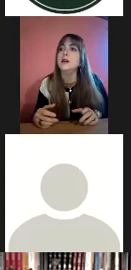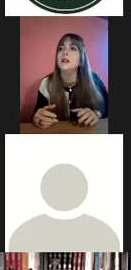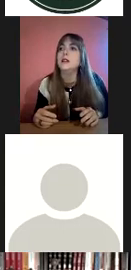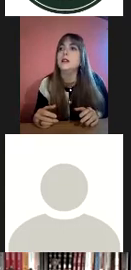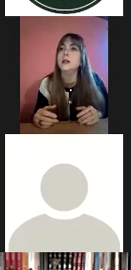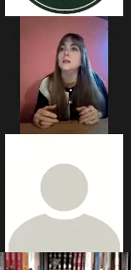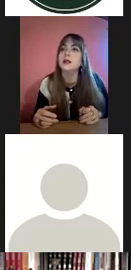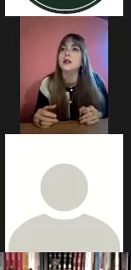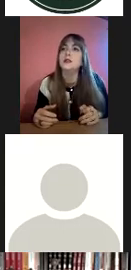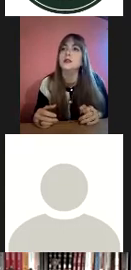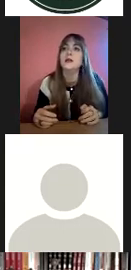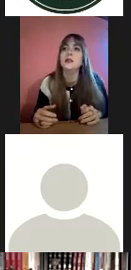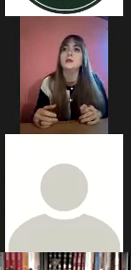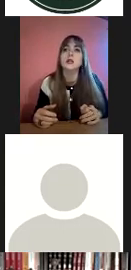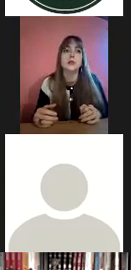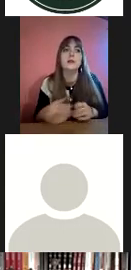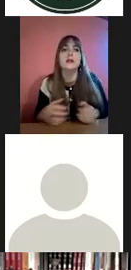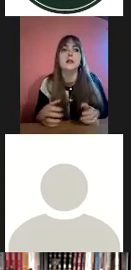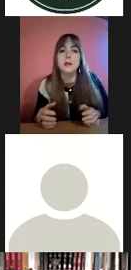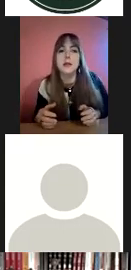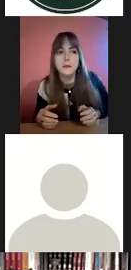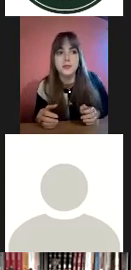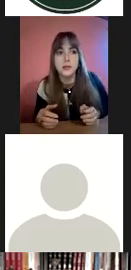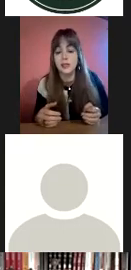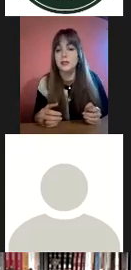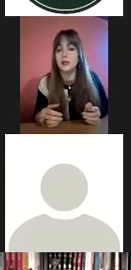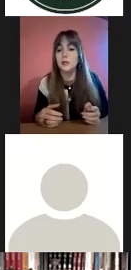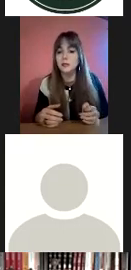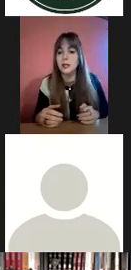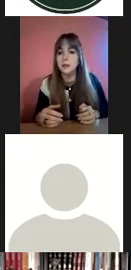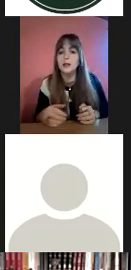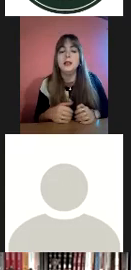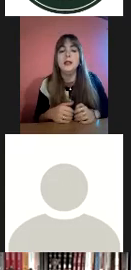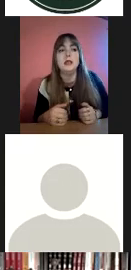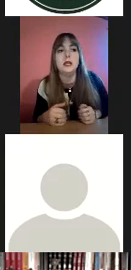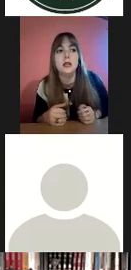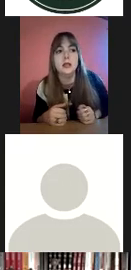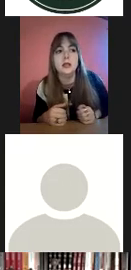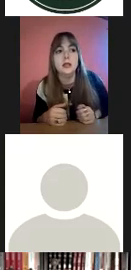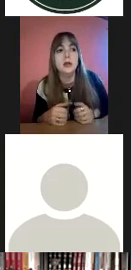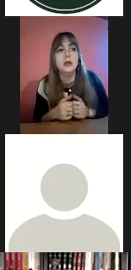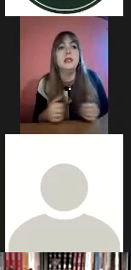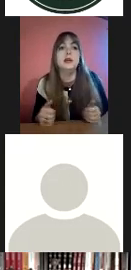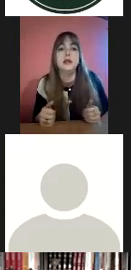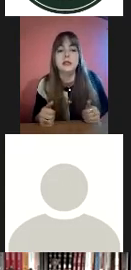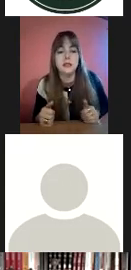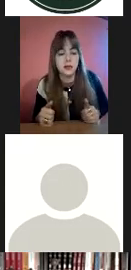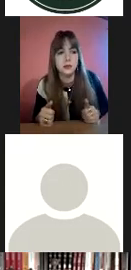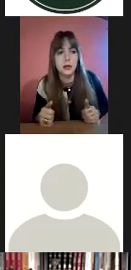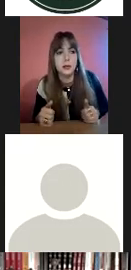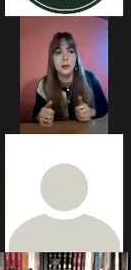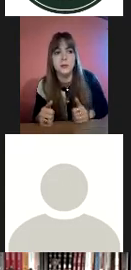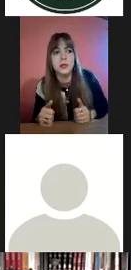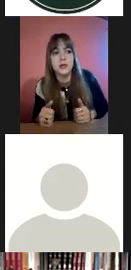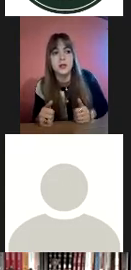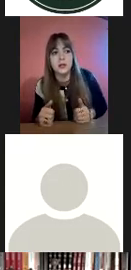comentar que, no sé si habrán escuchado también el tema de tenencia responsable, de este tipo de política de tenencia